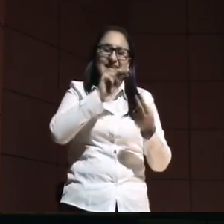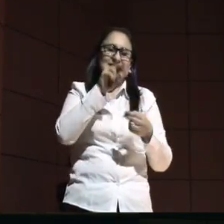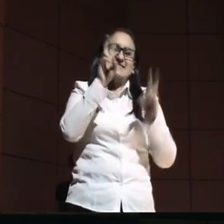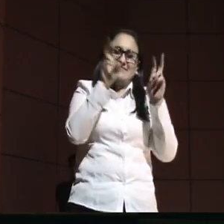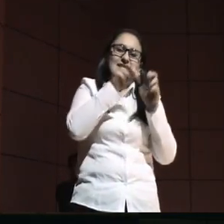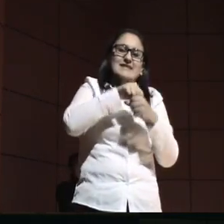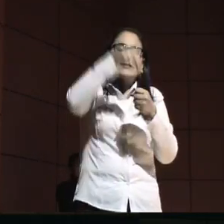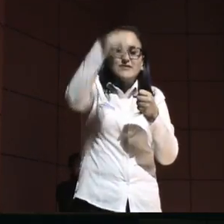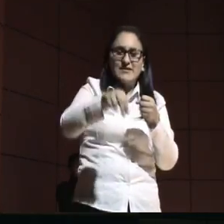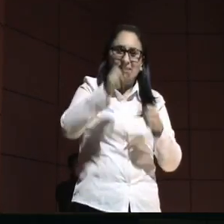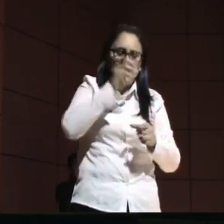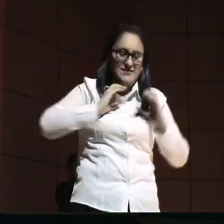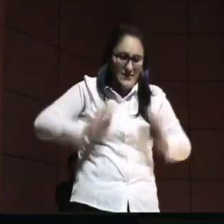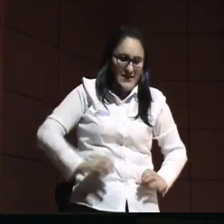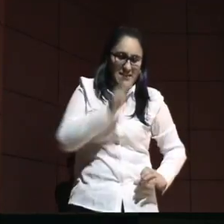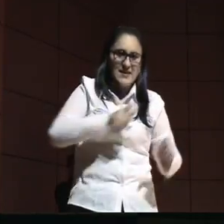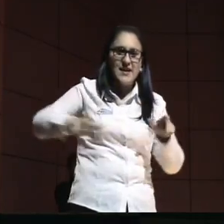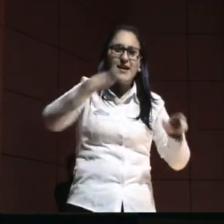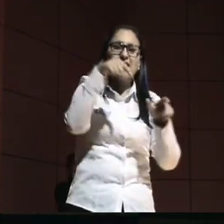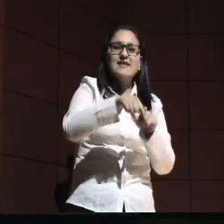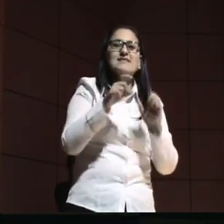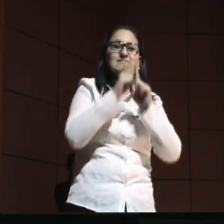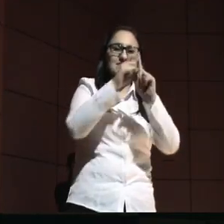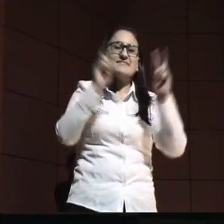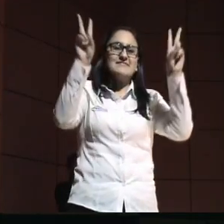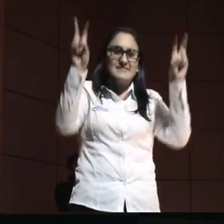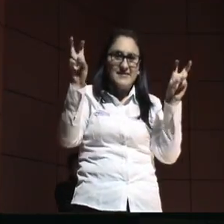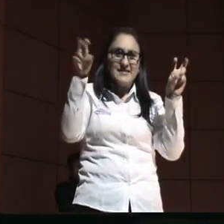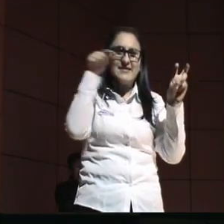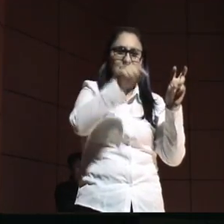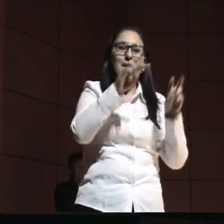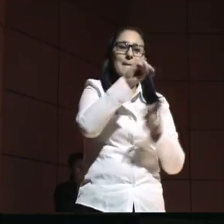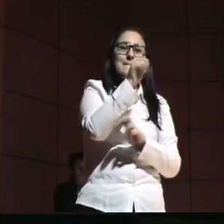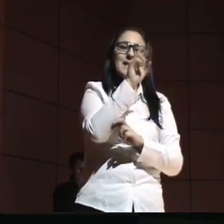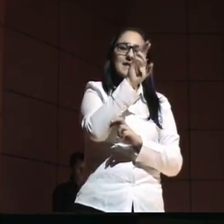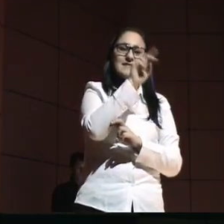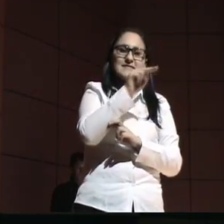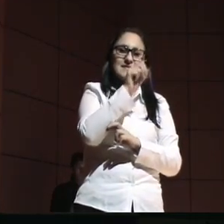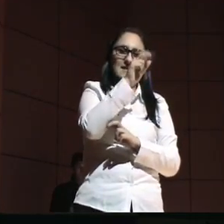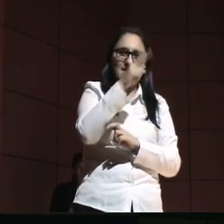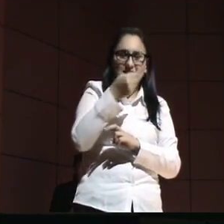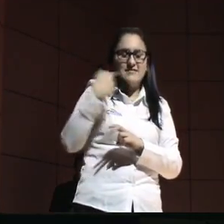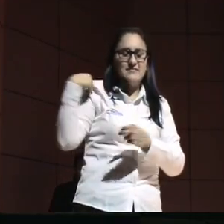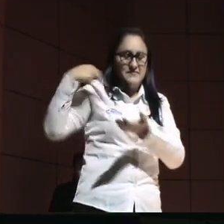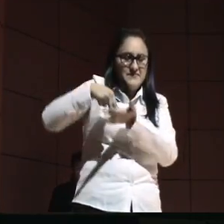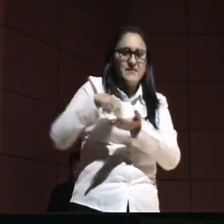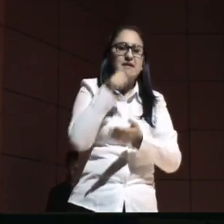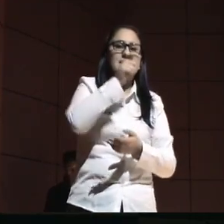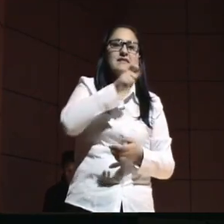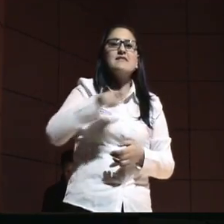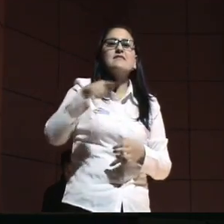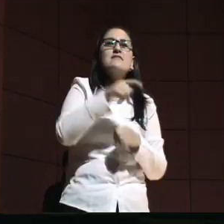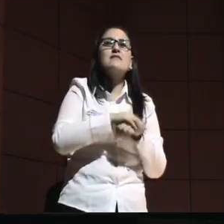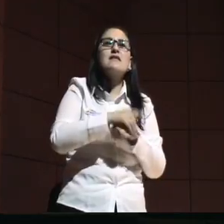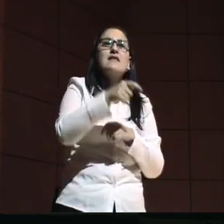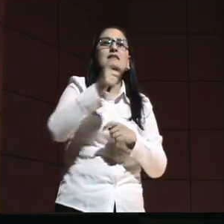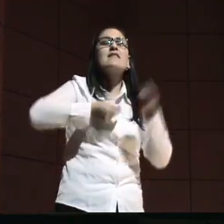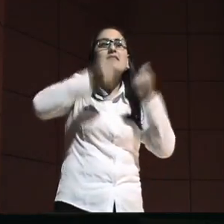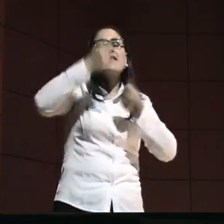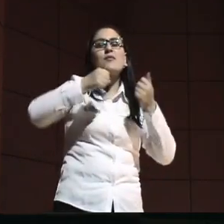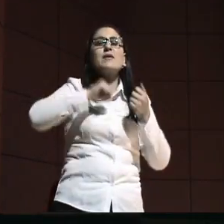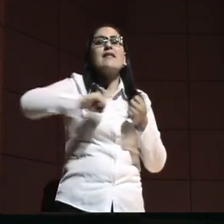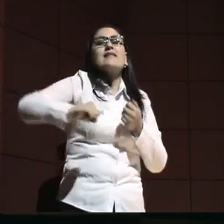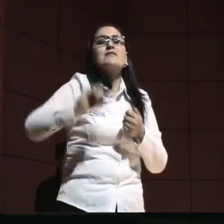ciudadanía es considerada como un, abro comillas, según Marshall, un estatus que se concede a los miembros de pleno derecho de una